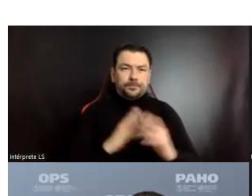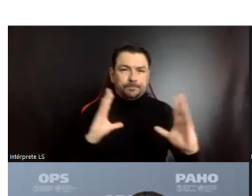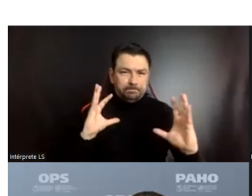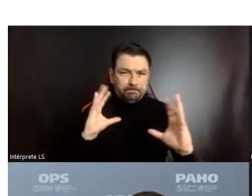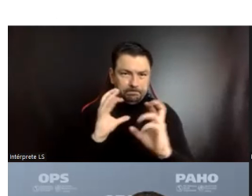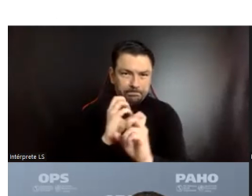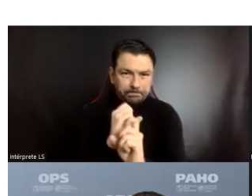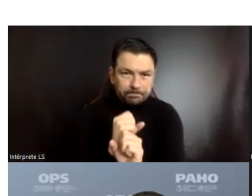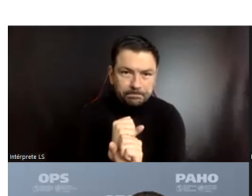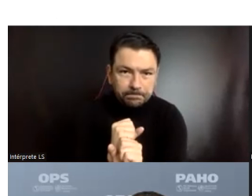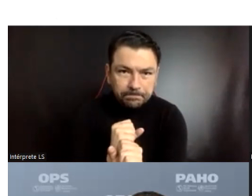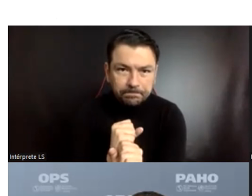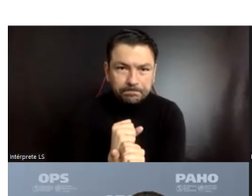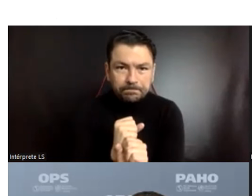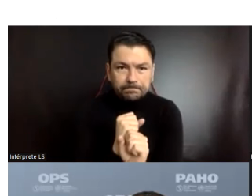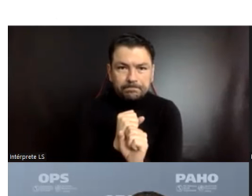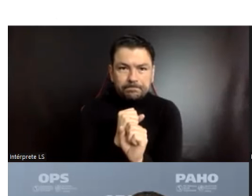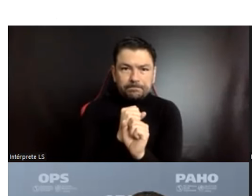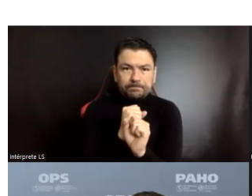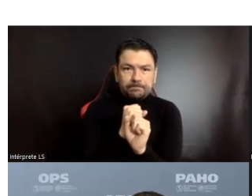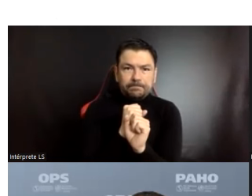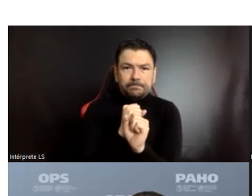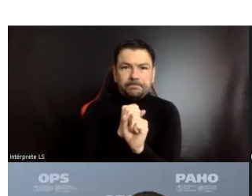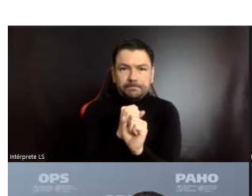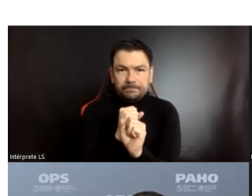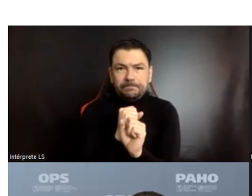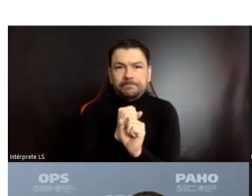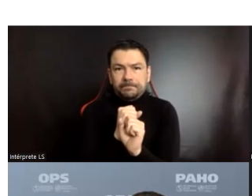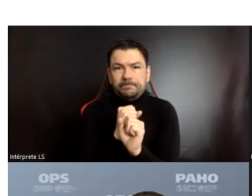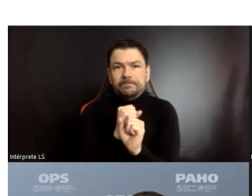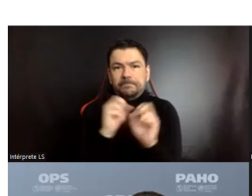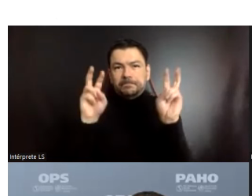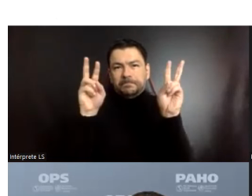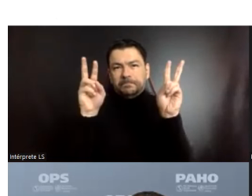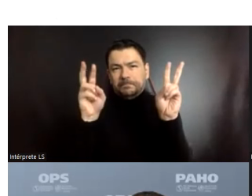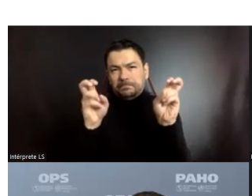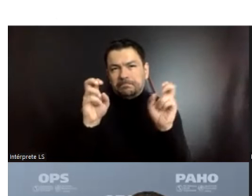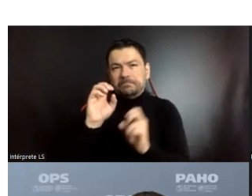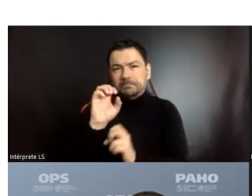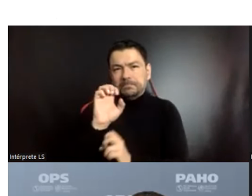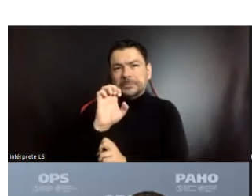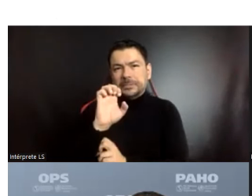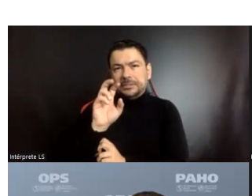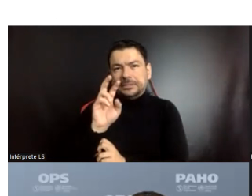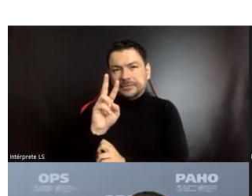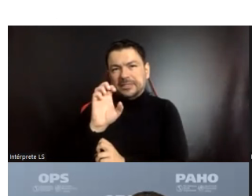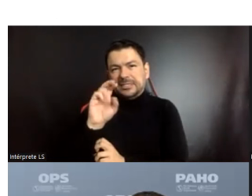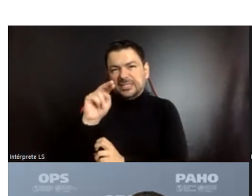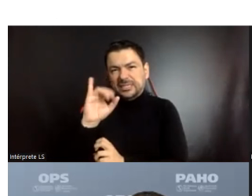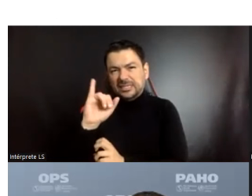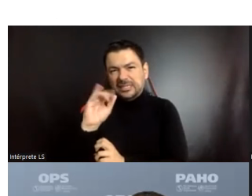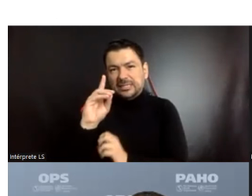para traer algunas de esas revisiones sistemáticas que como tal han traído esa